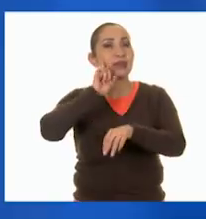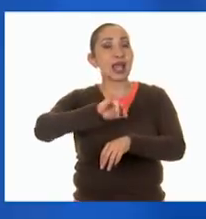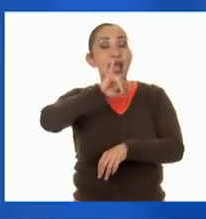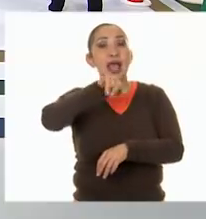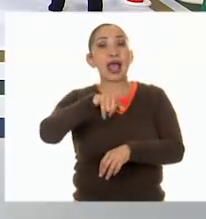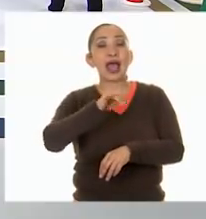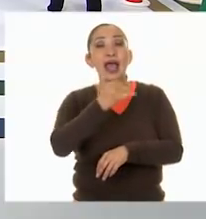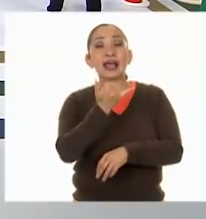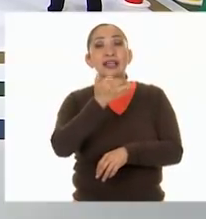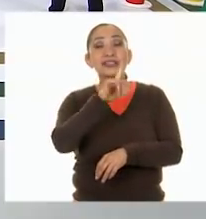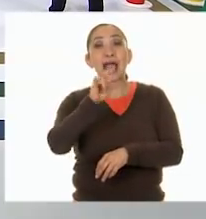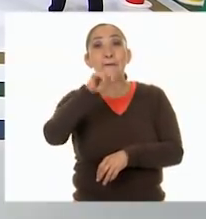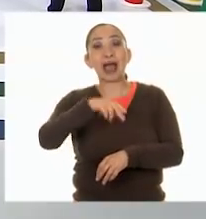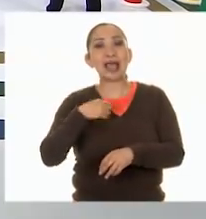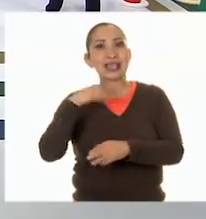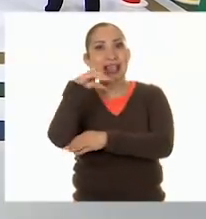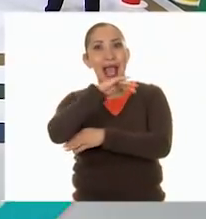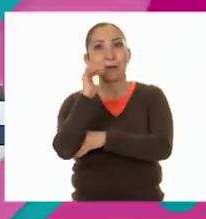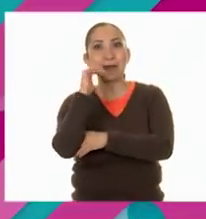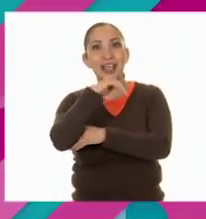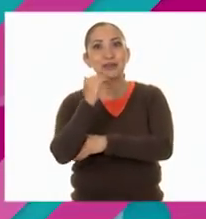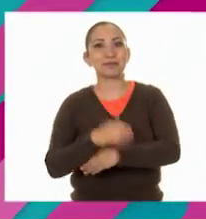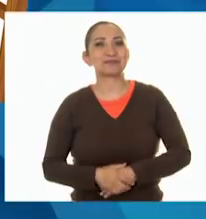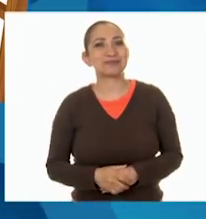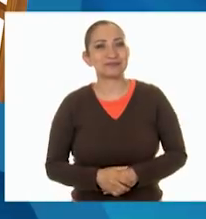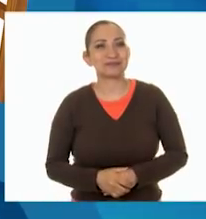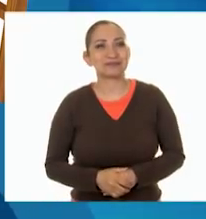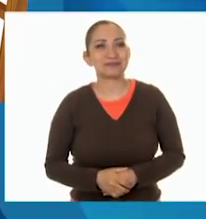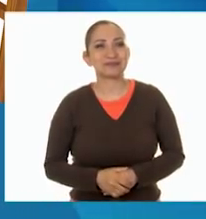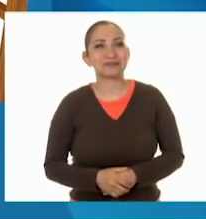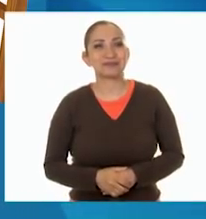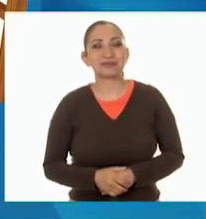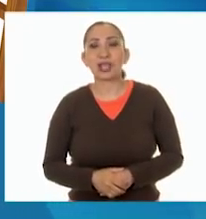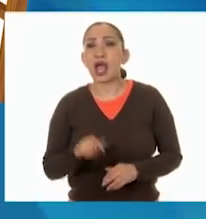y nuestro amigo Camello? Camello, vamos. Vamos.